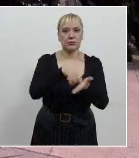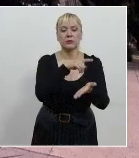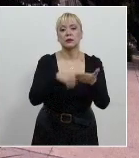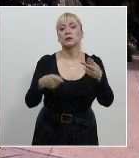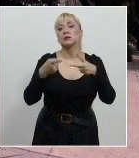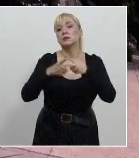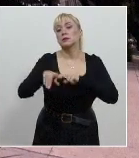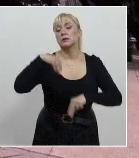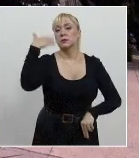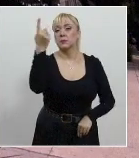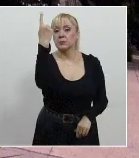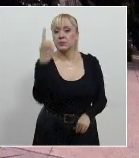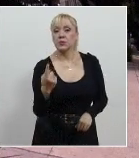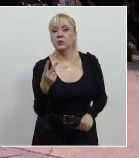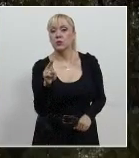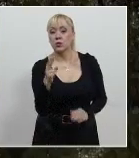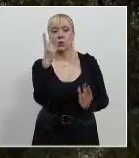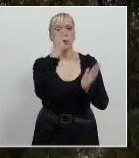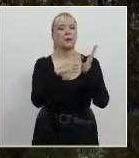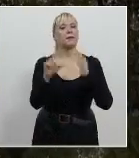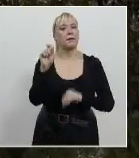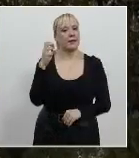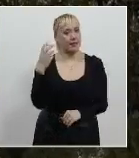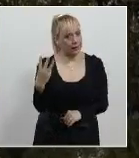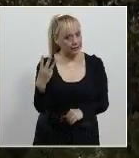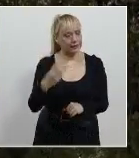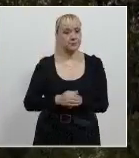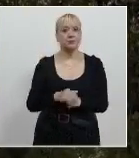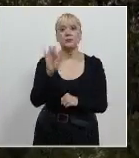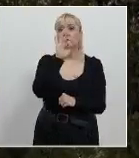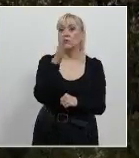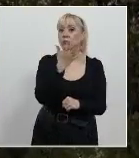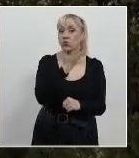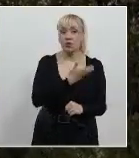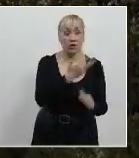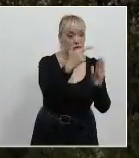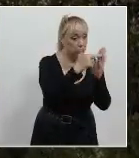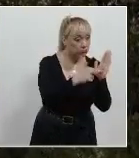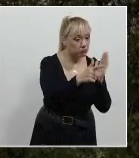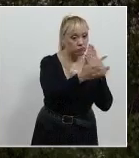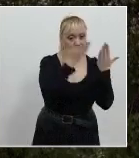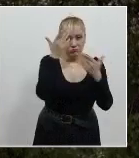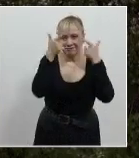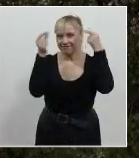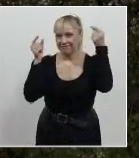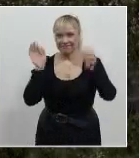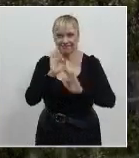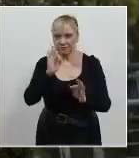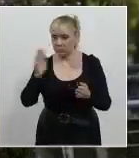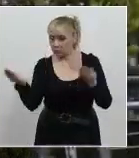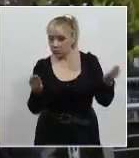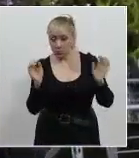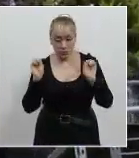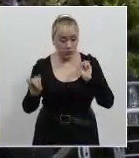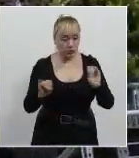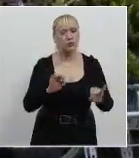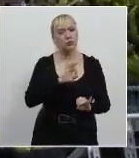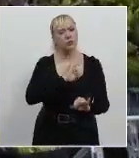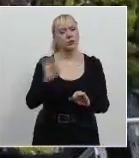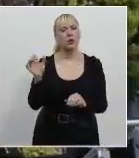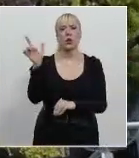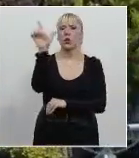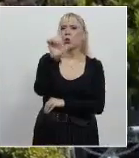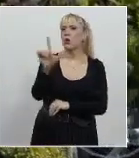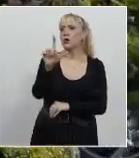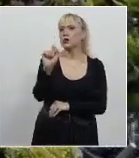partir del 1 de noviembre de 2023. Quienes cumplan con los requisitos de ley podrán registrar su solicitud a partir del